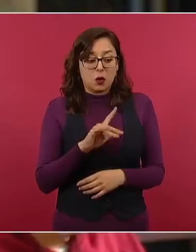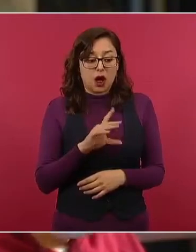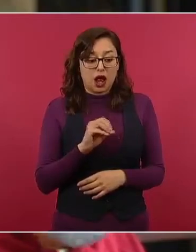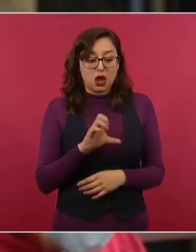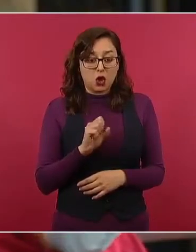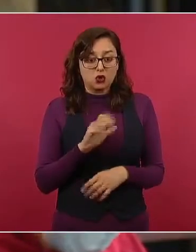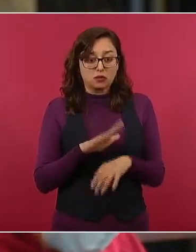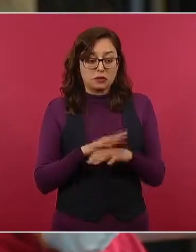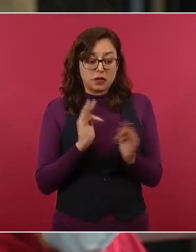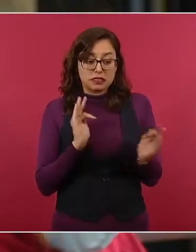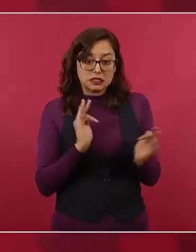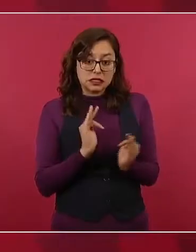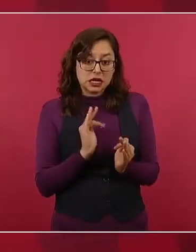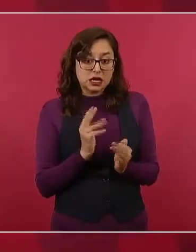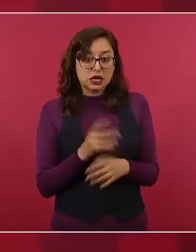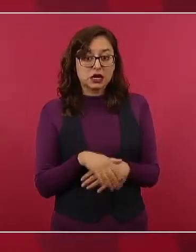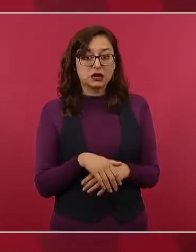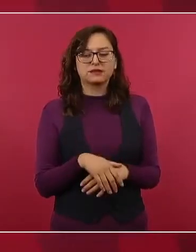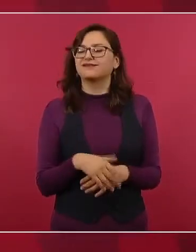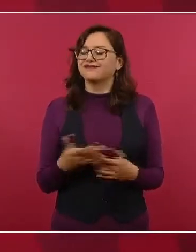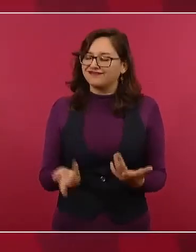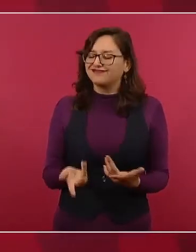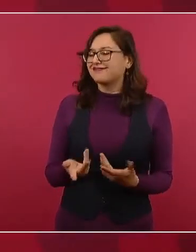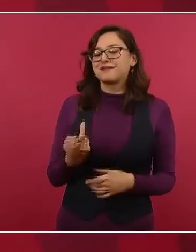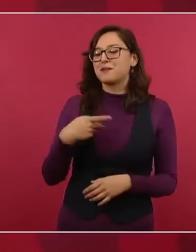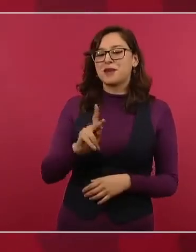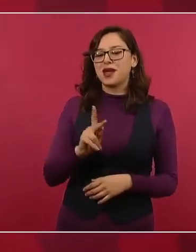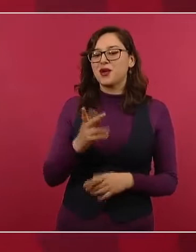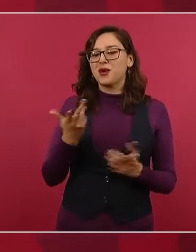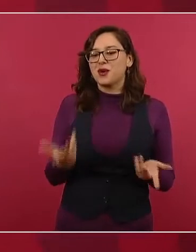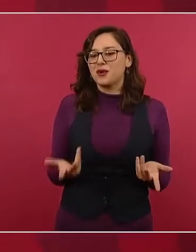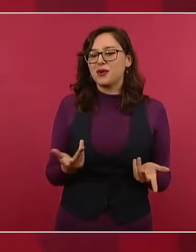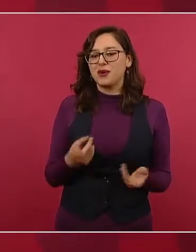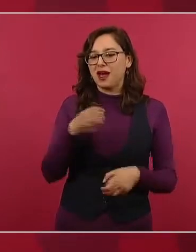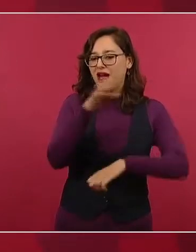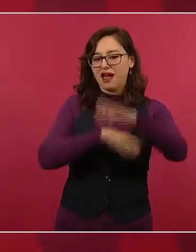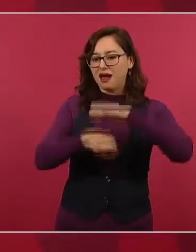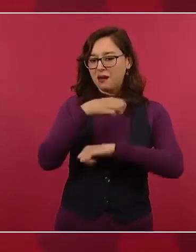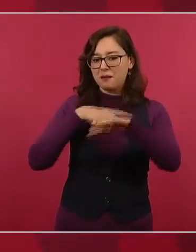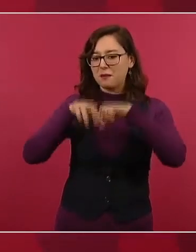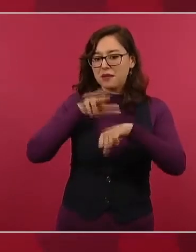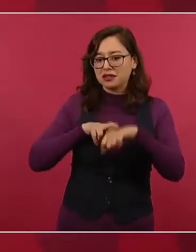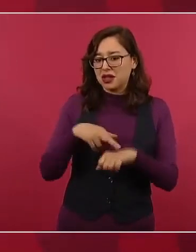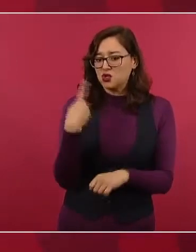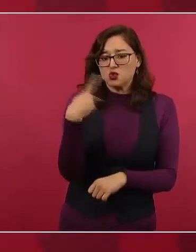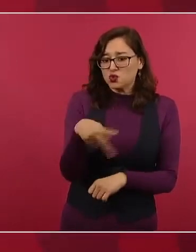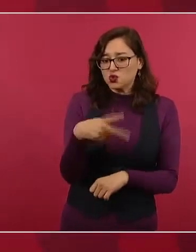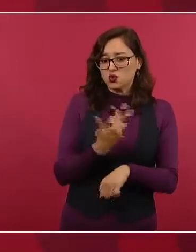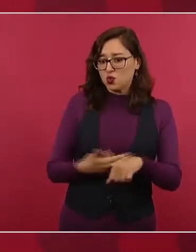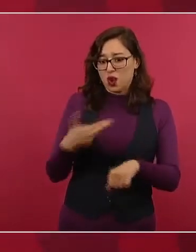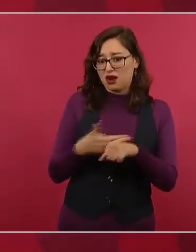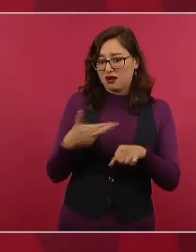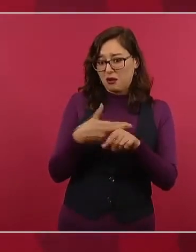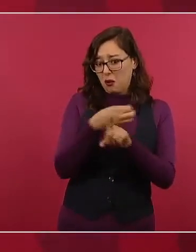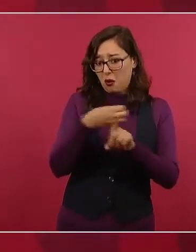ellos deben de tener una logística y está raro